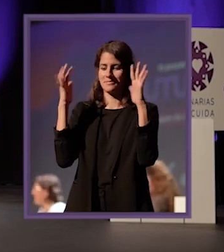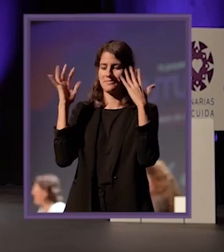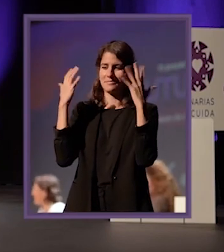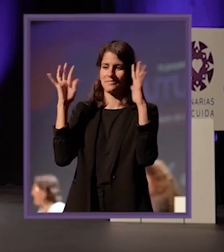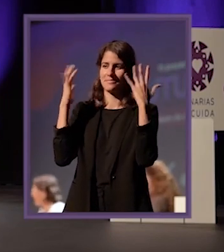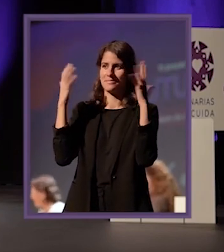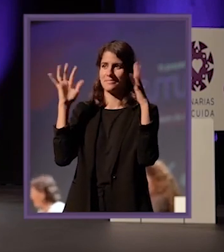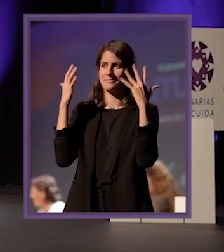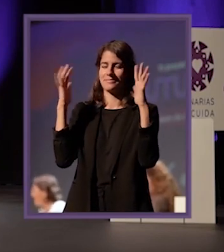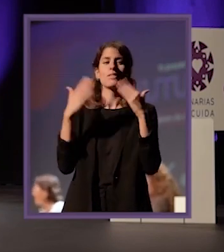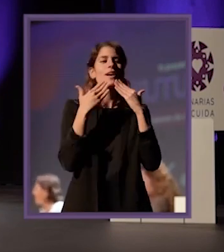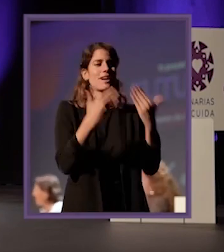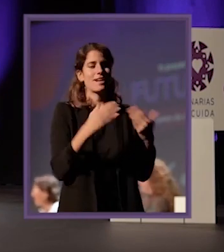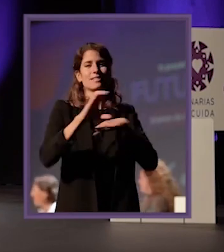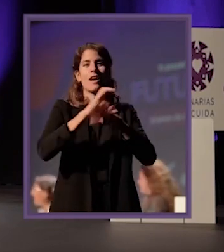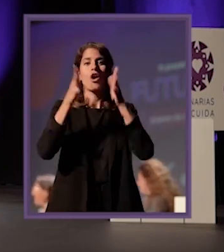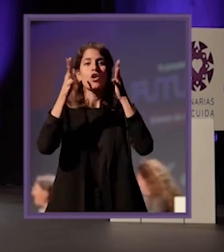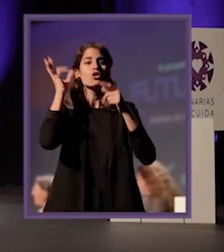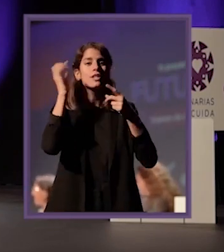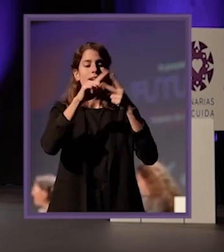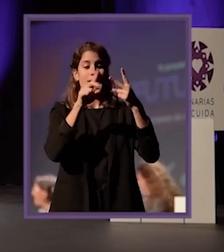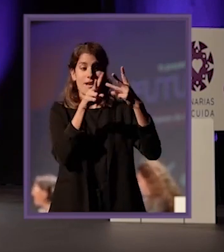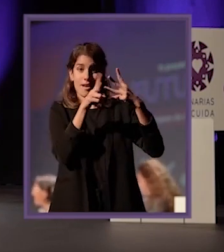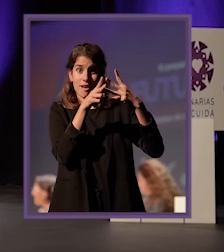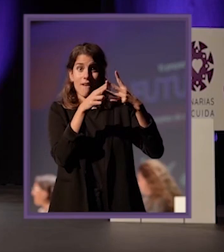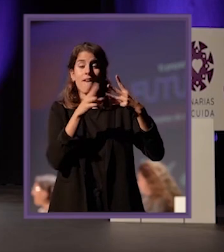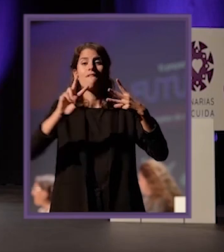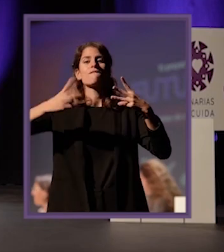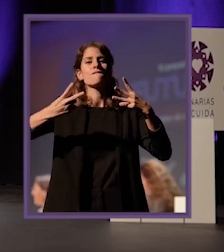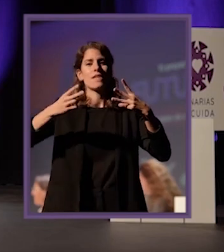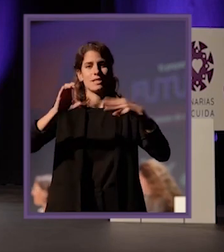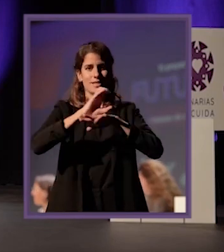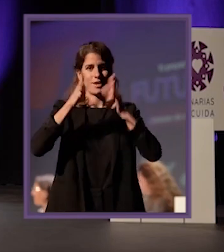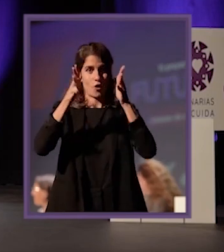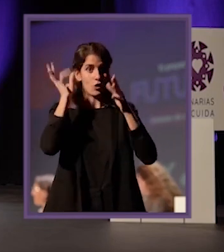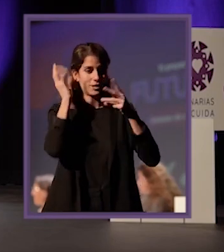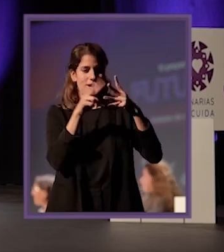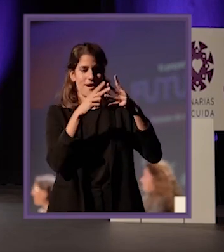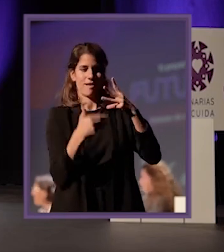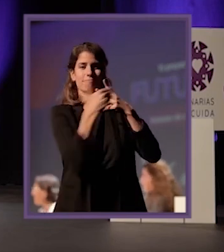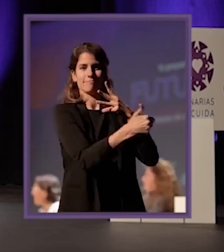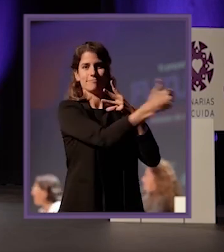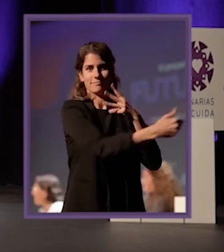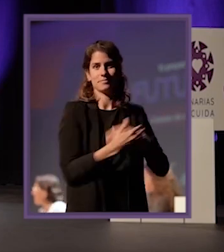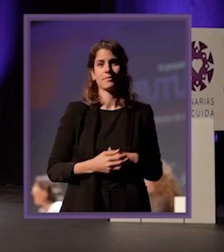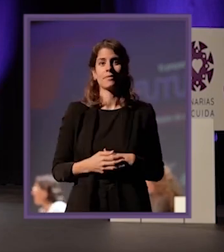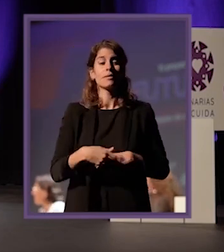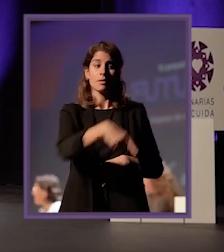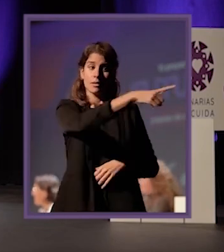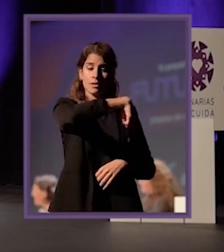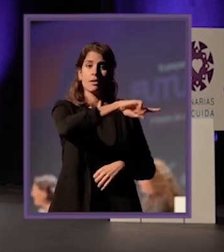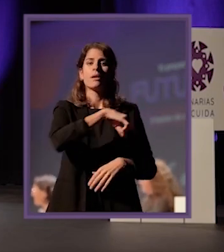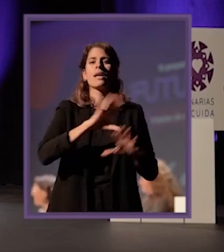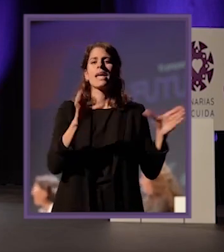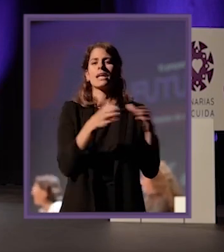Muchas gracias, consejera, viceconsejera. Enhorabuena a todo el trabajo que han estado haciendo los equipos de la consejería,